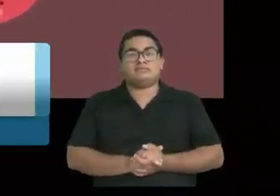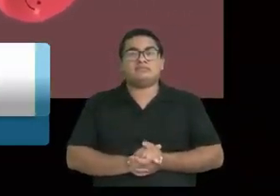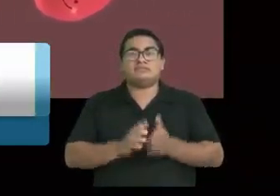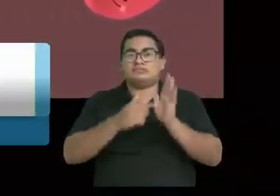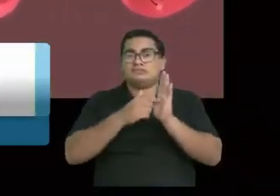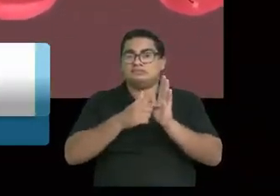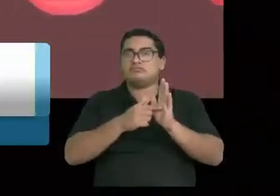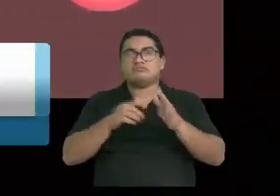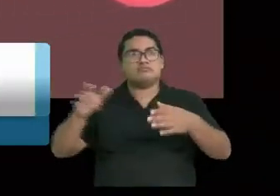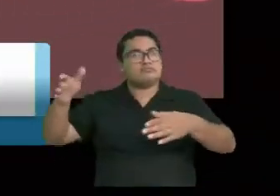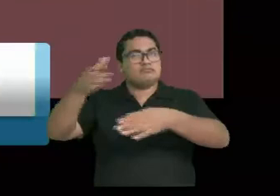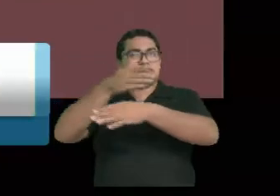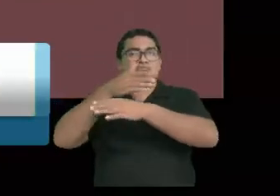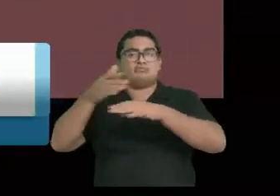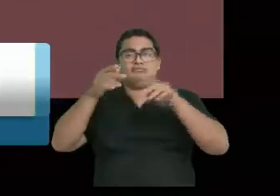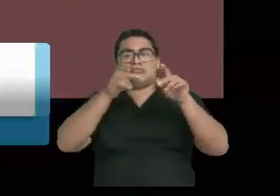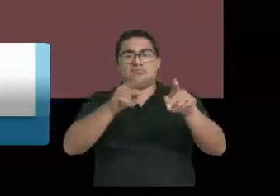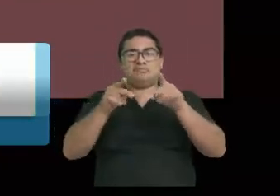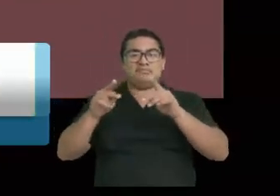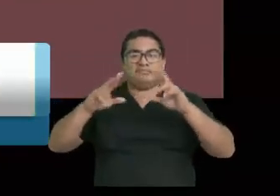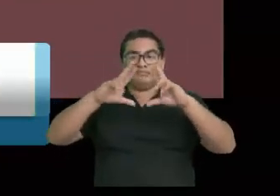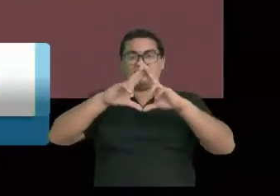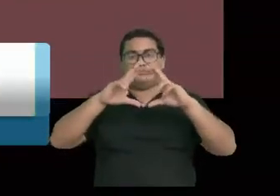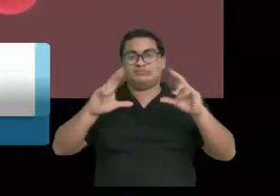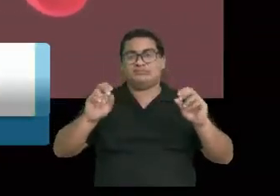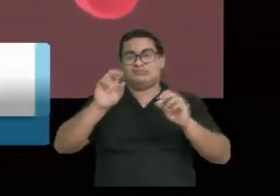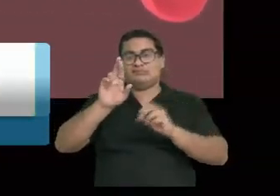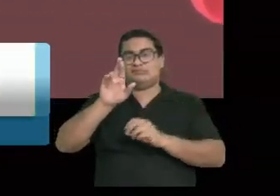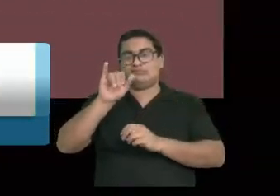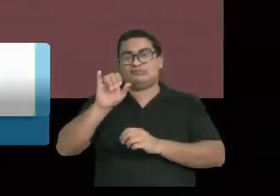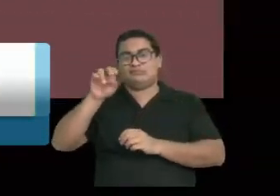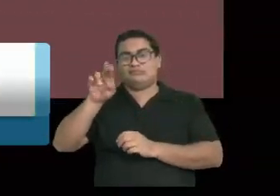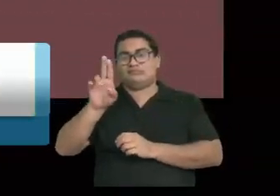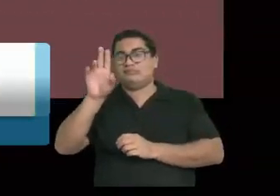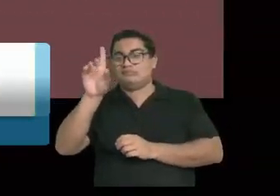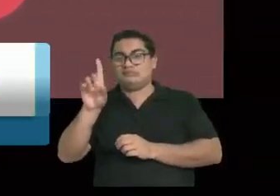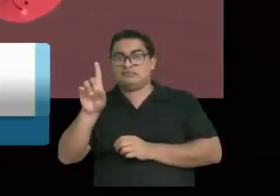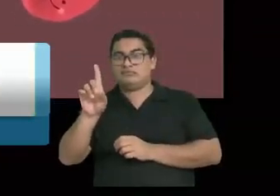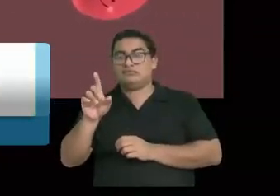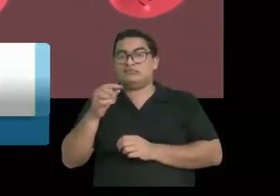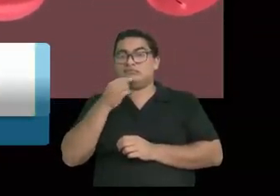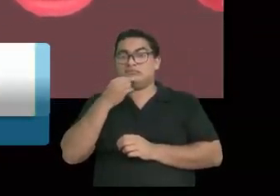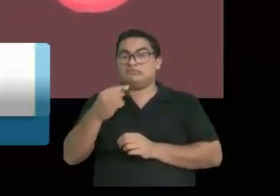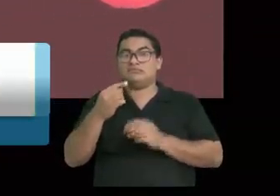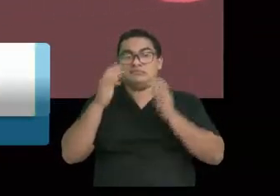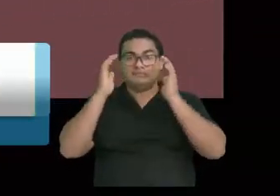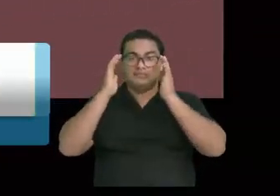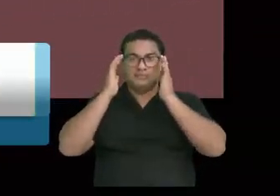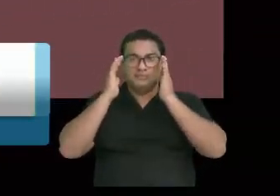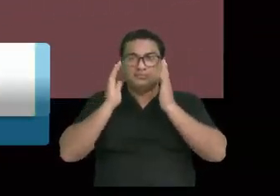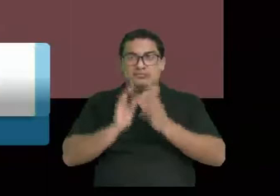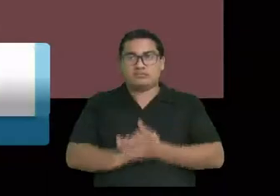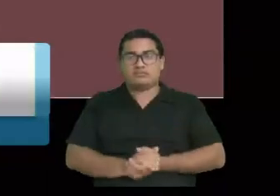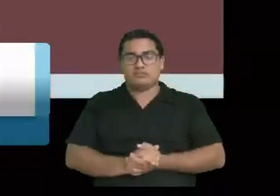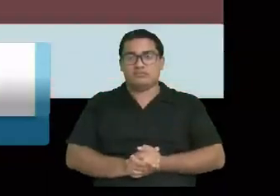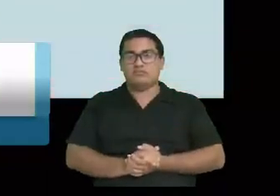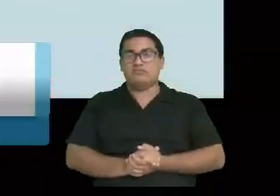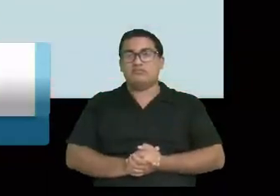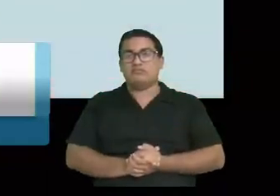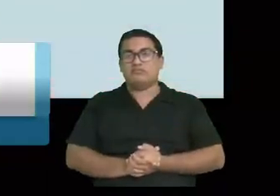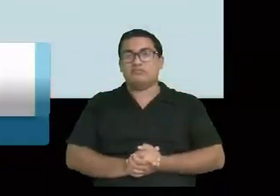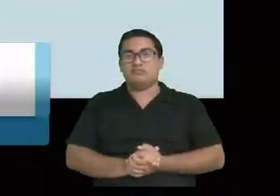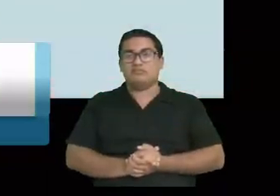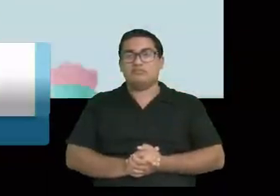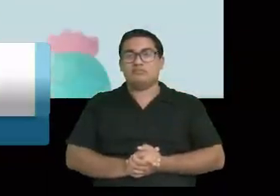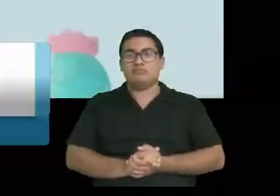los casos en nuestro país hablando de la del síndrome a nivel secundario que es causado por enfermedad autoinmune. Realmente, ¿ha llegado a